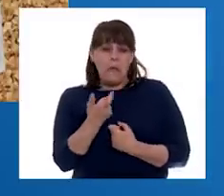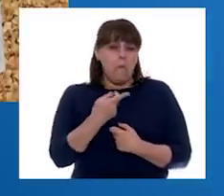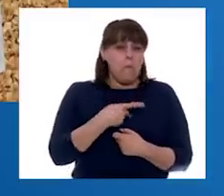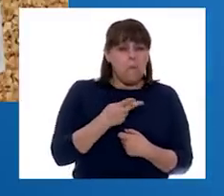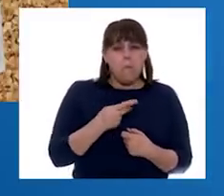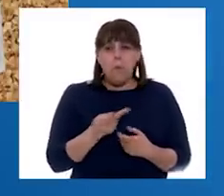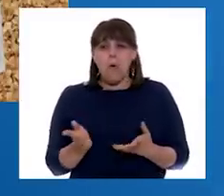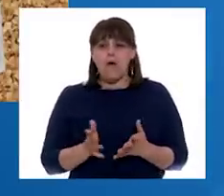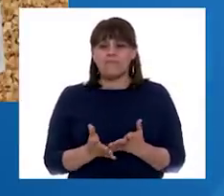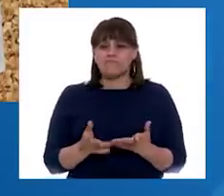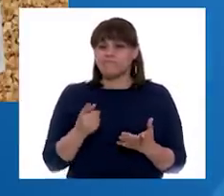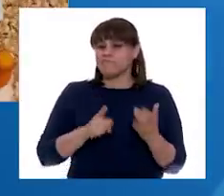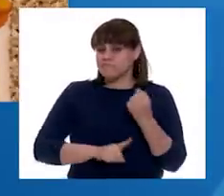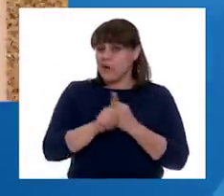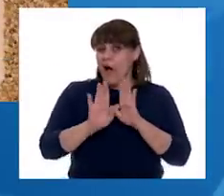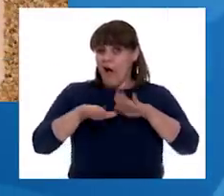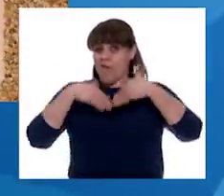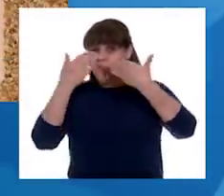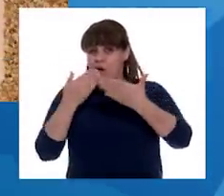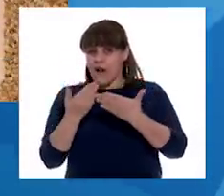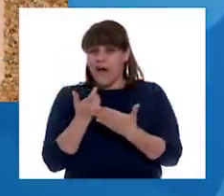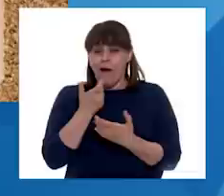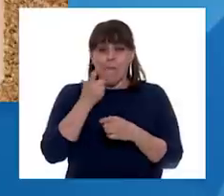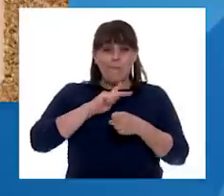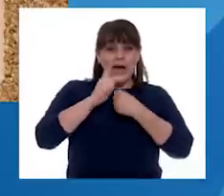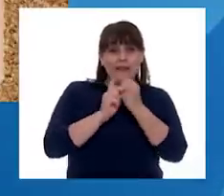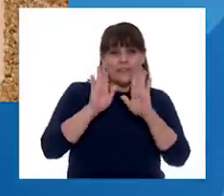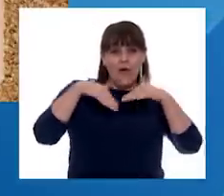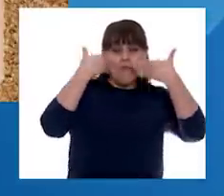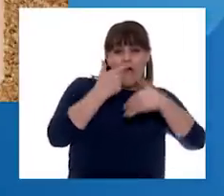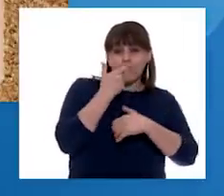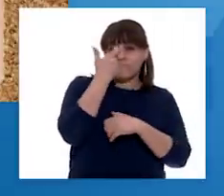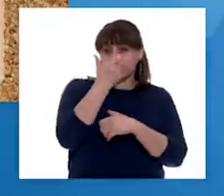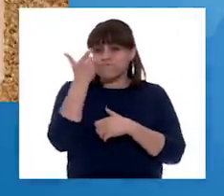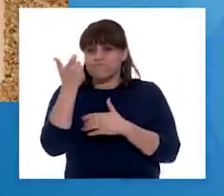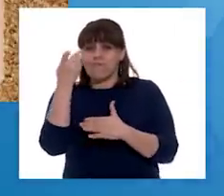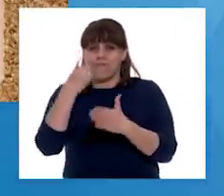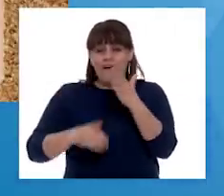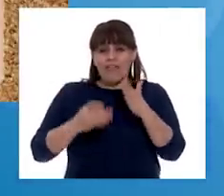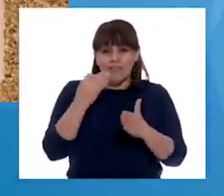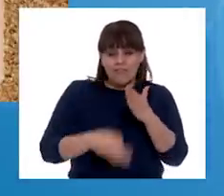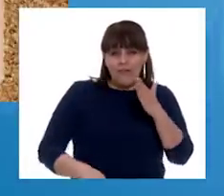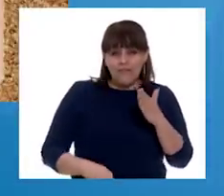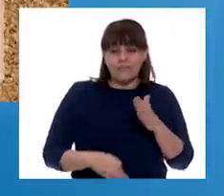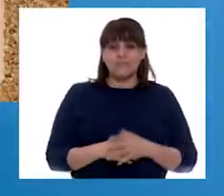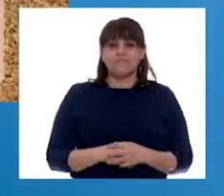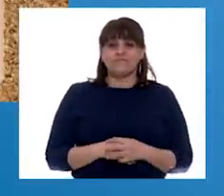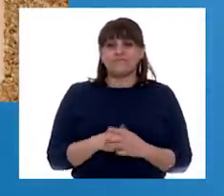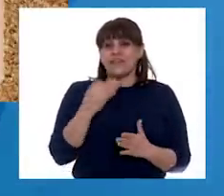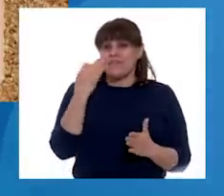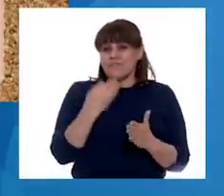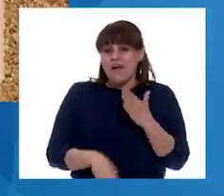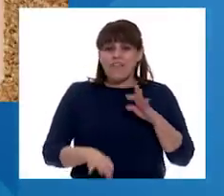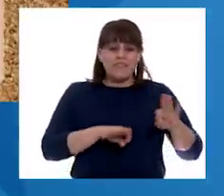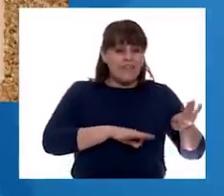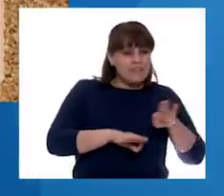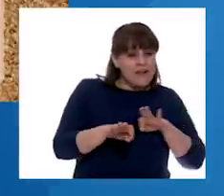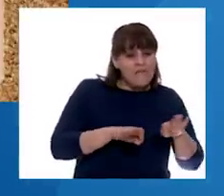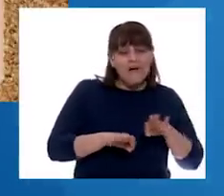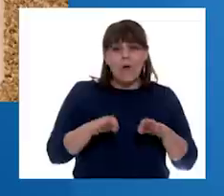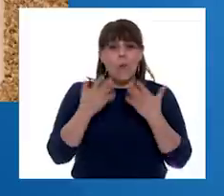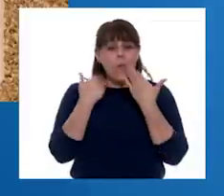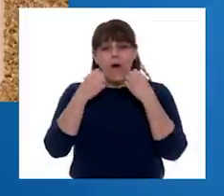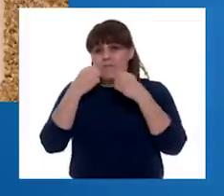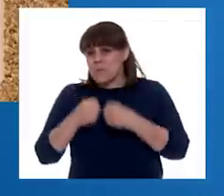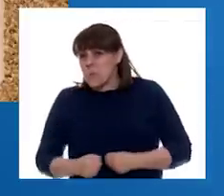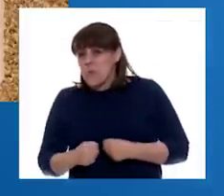y existía una enorme deuda externa. La agricultura era un desastre, afectada por la pérdida de la fuerza de trabajo y la inseguridad.